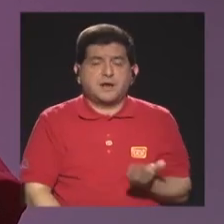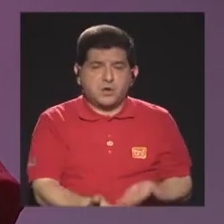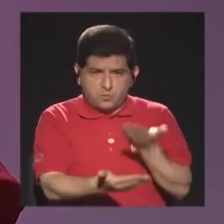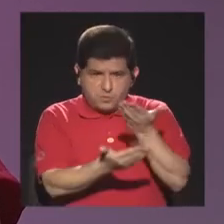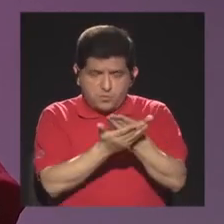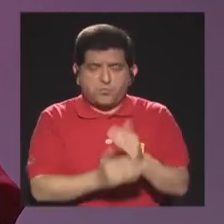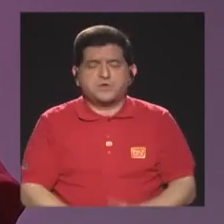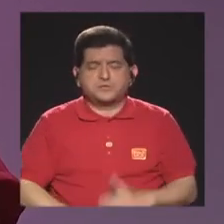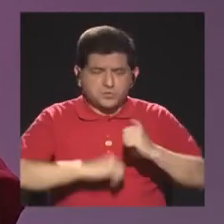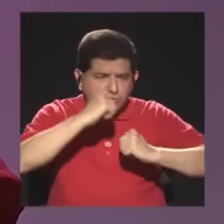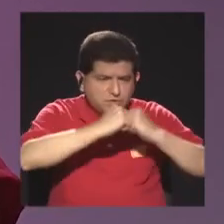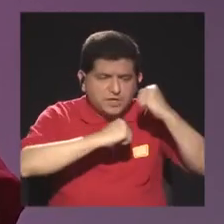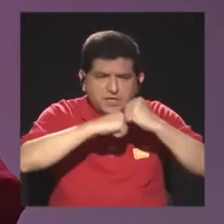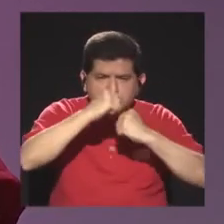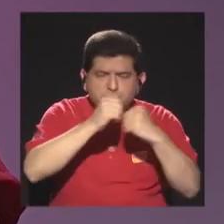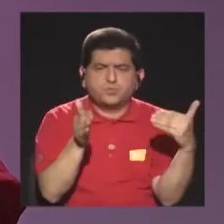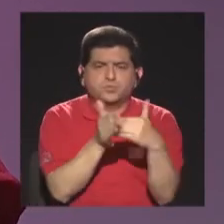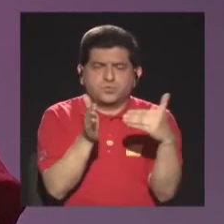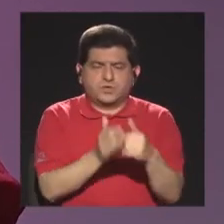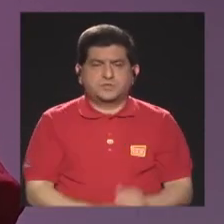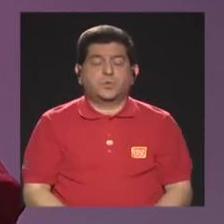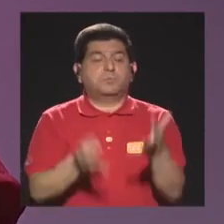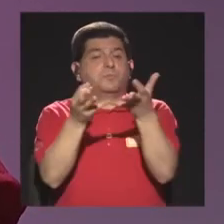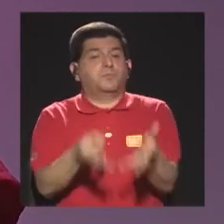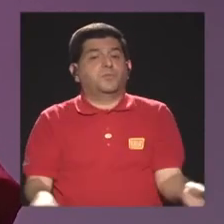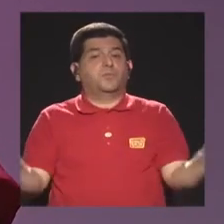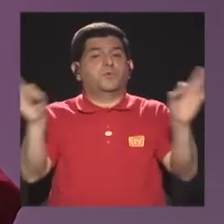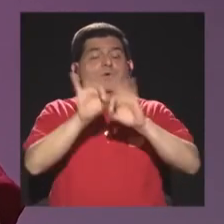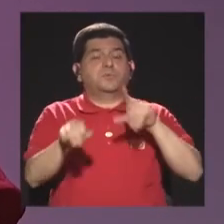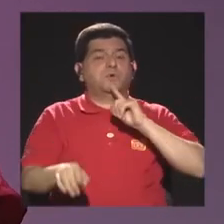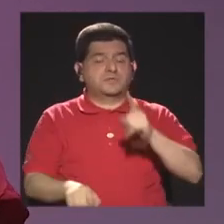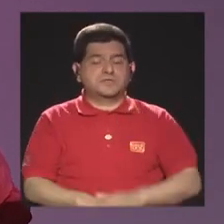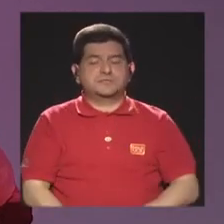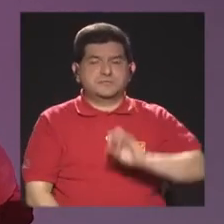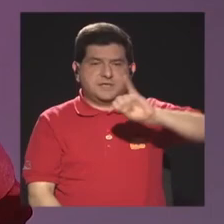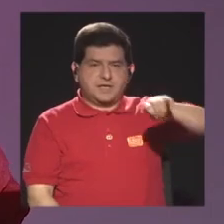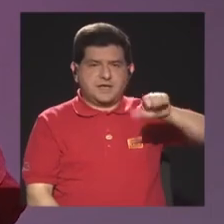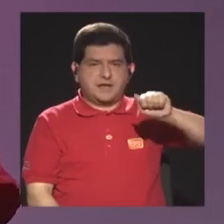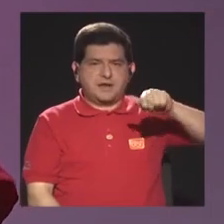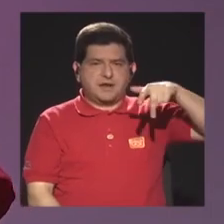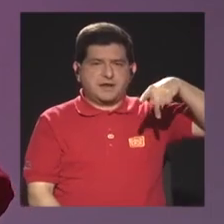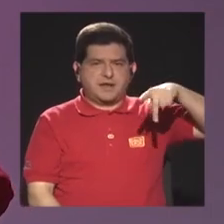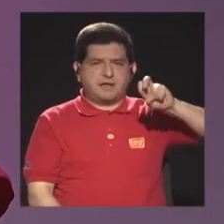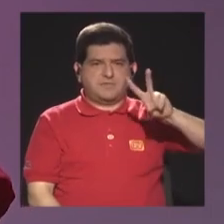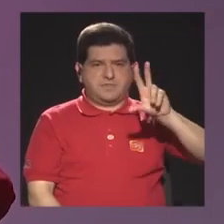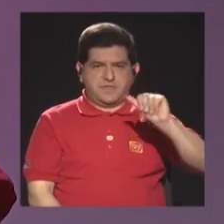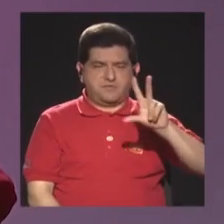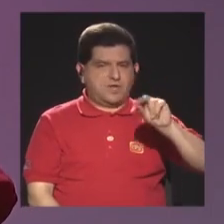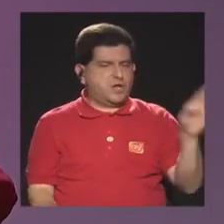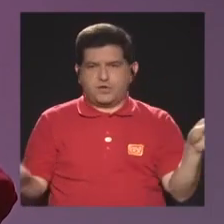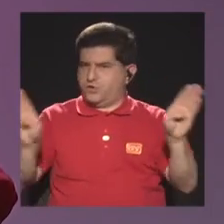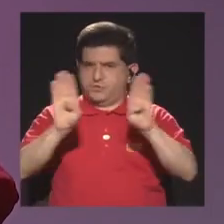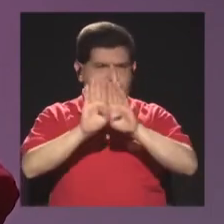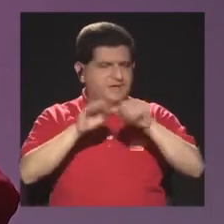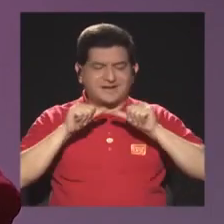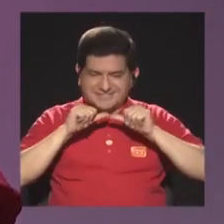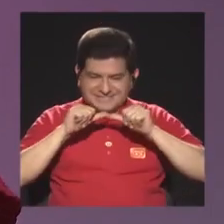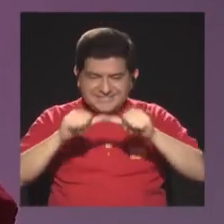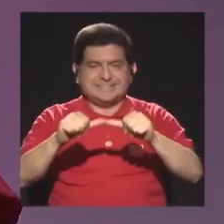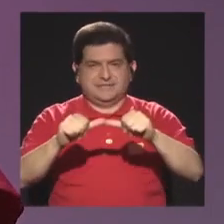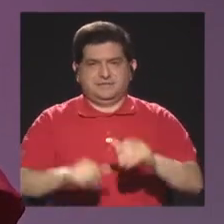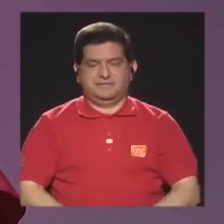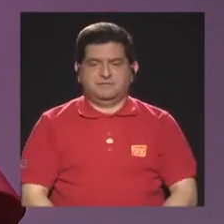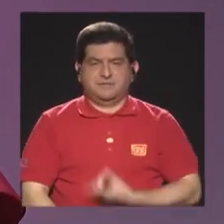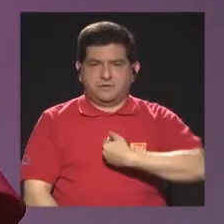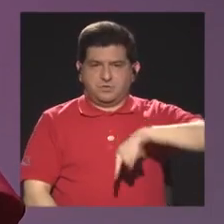de reestructuración, porque además aquí es muy importante mencionar que Hagdeo no va a cerrar, va a continuar. Y entonces